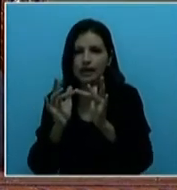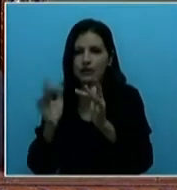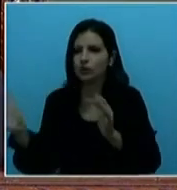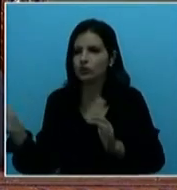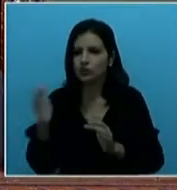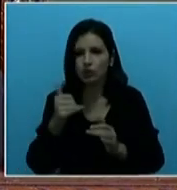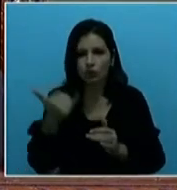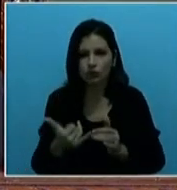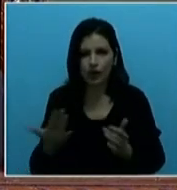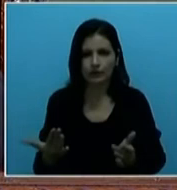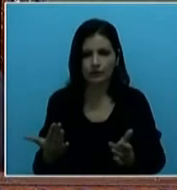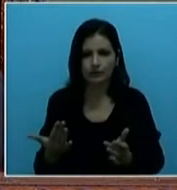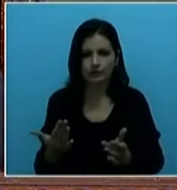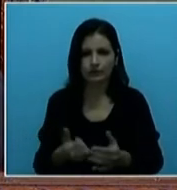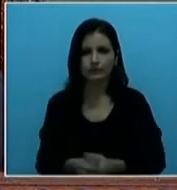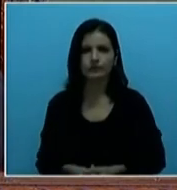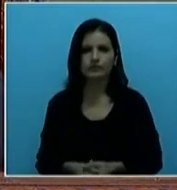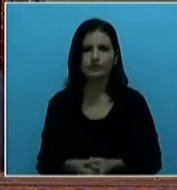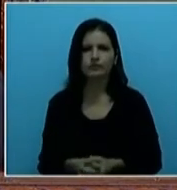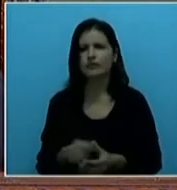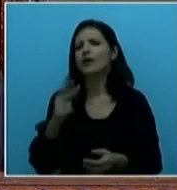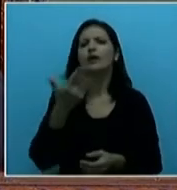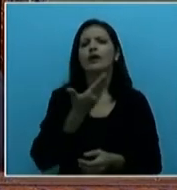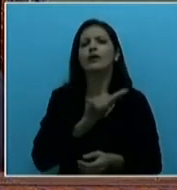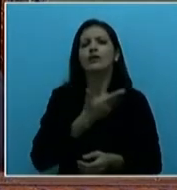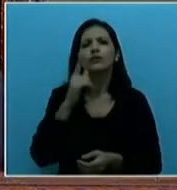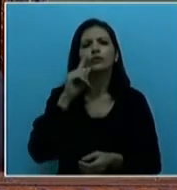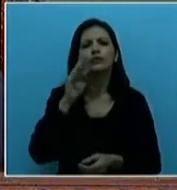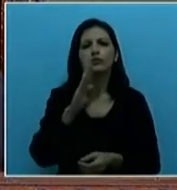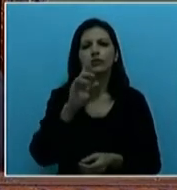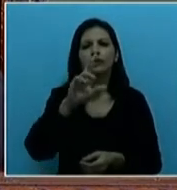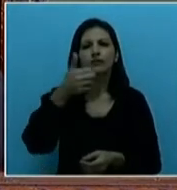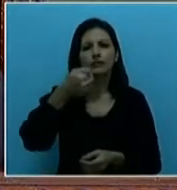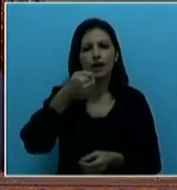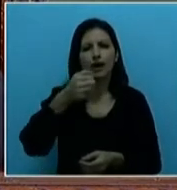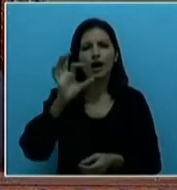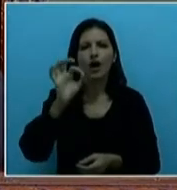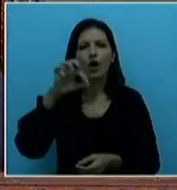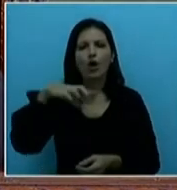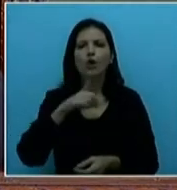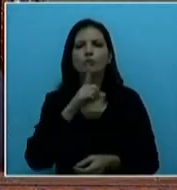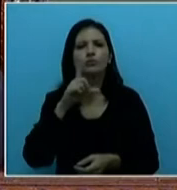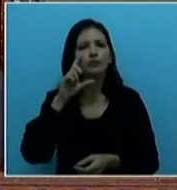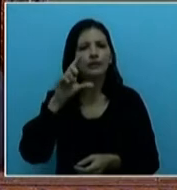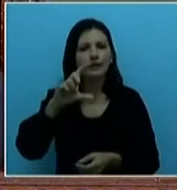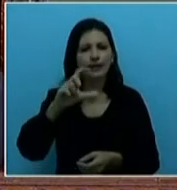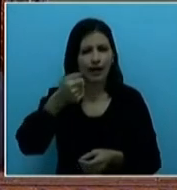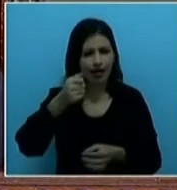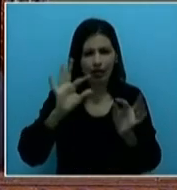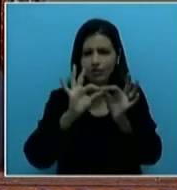tenemos que llegar con la fibra óptica a cada uno de los 365 pueblos y